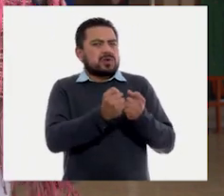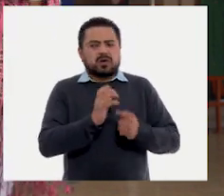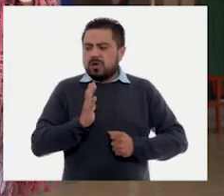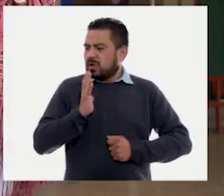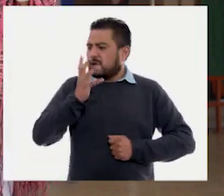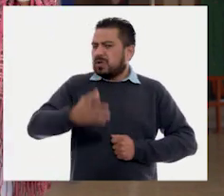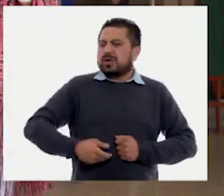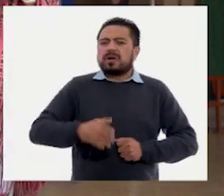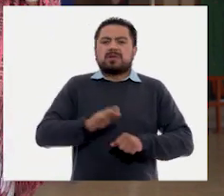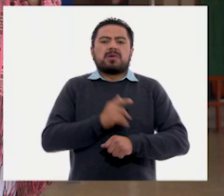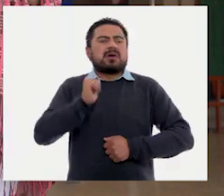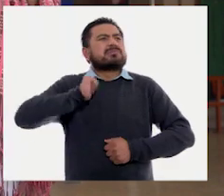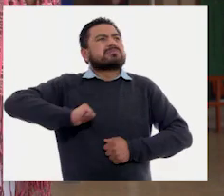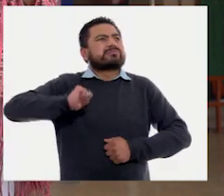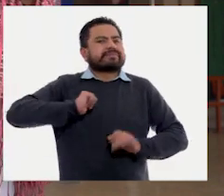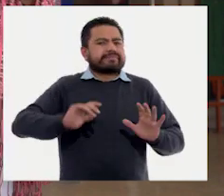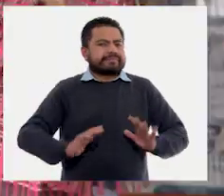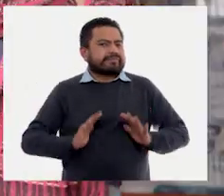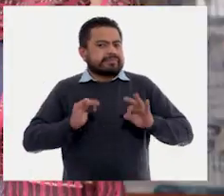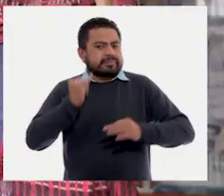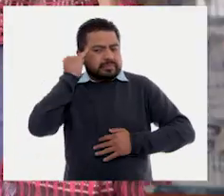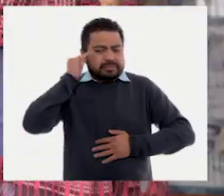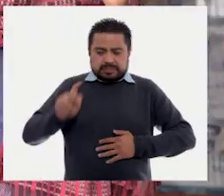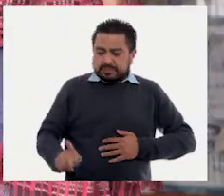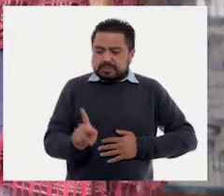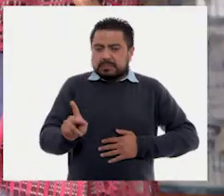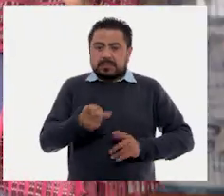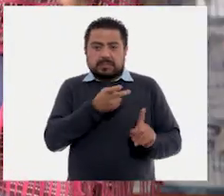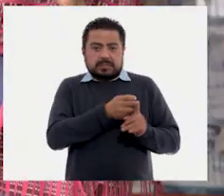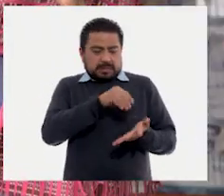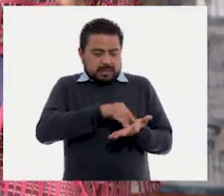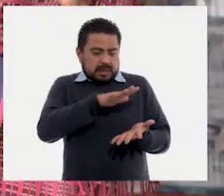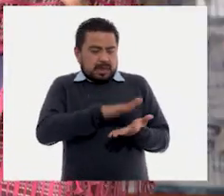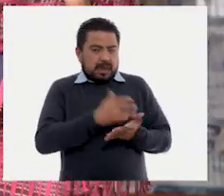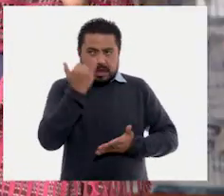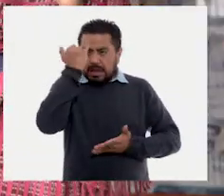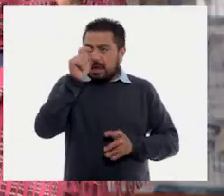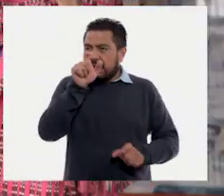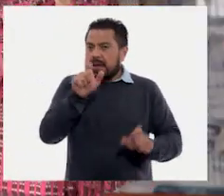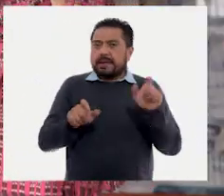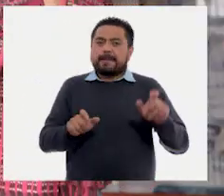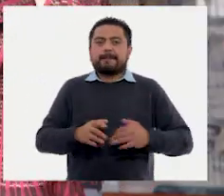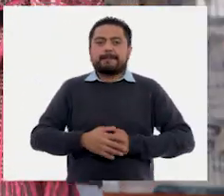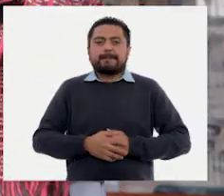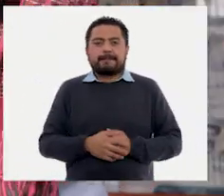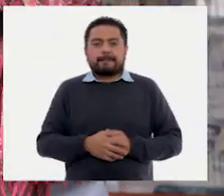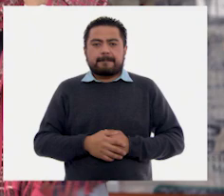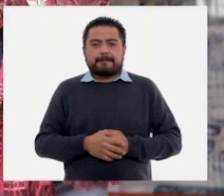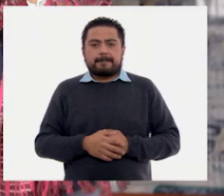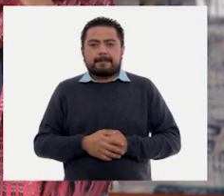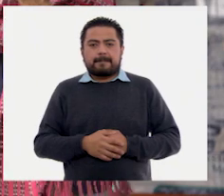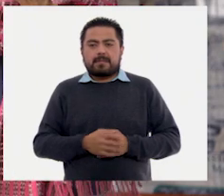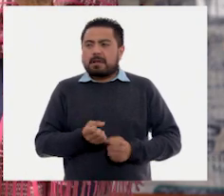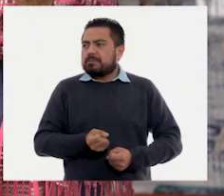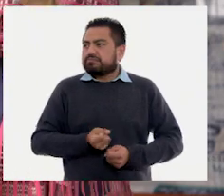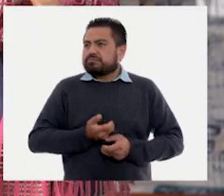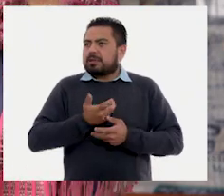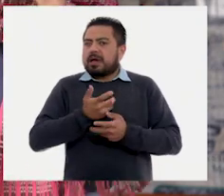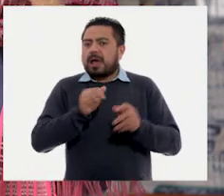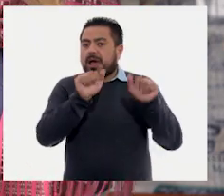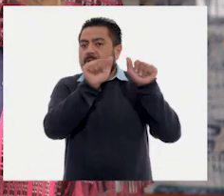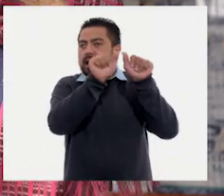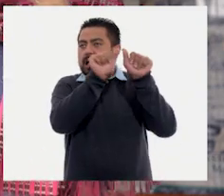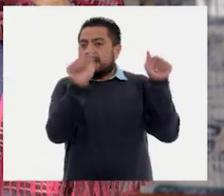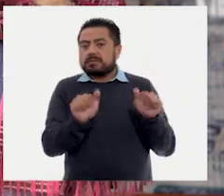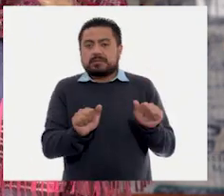herencia prehispánica y las raíces indígenas. Esto se plasmó en una ideología que se expresó en el arte de manera